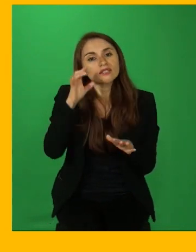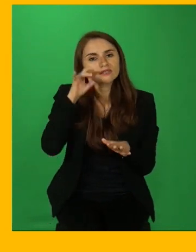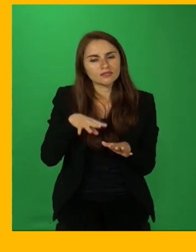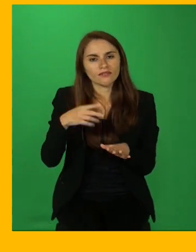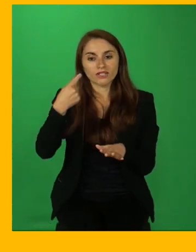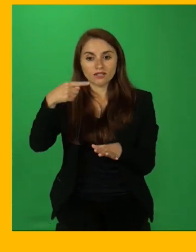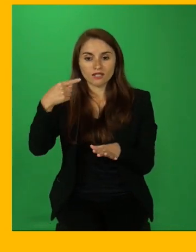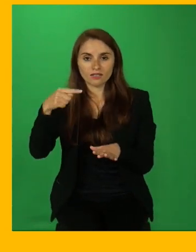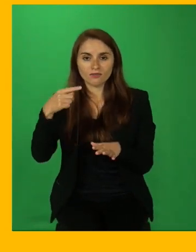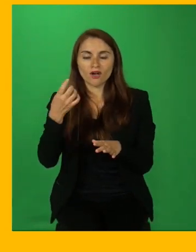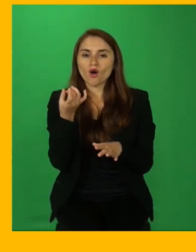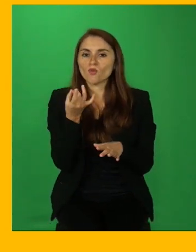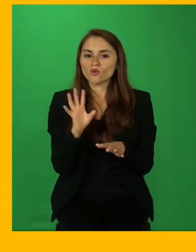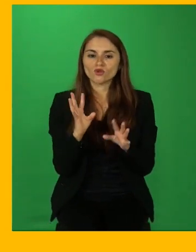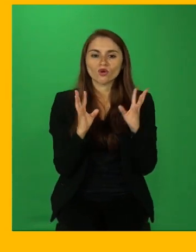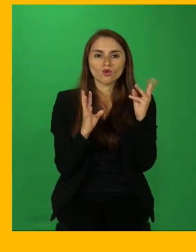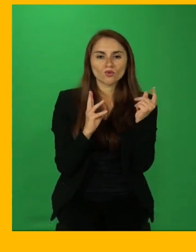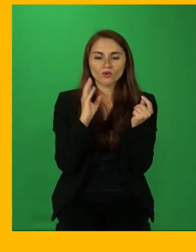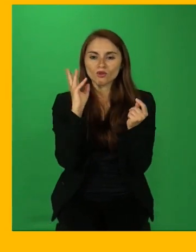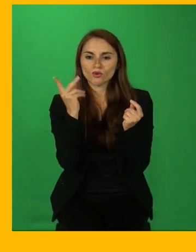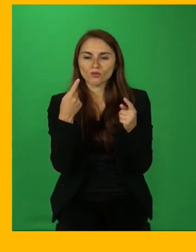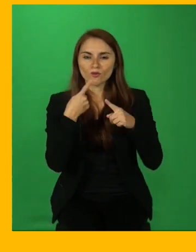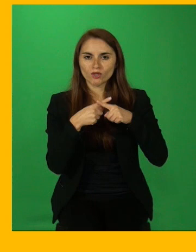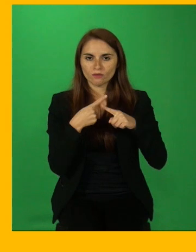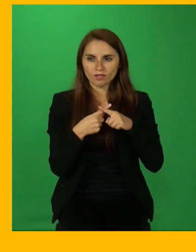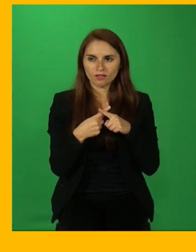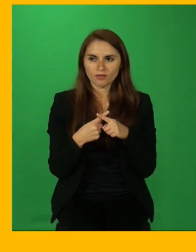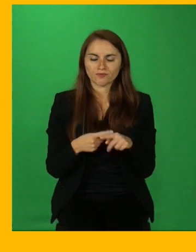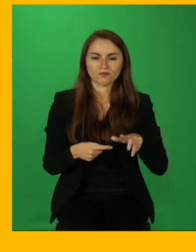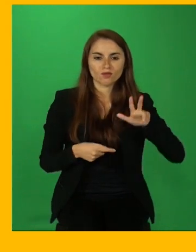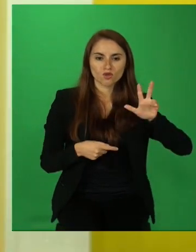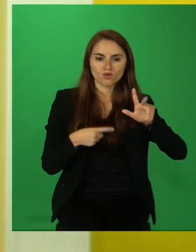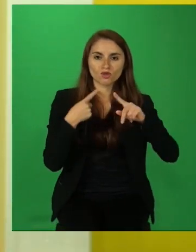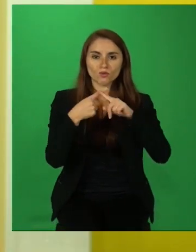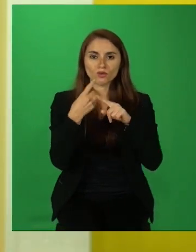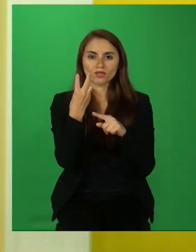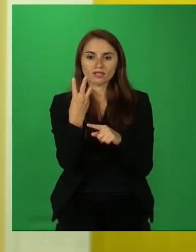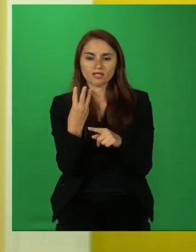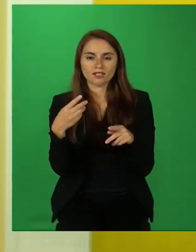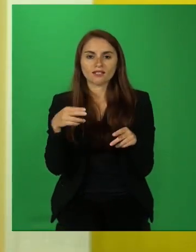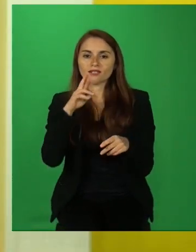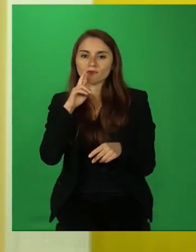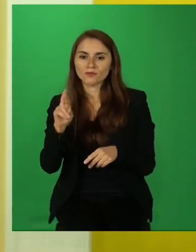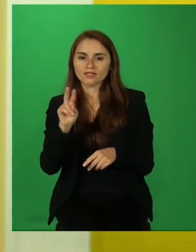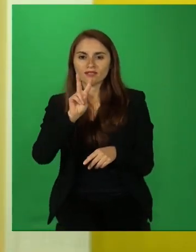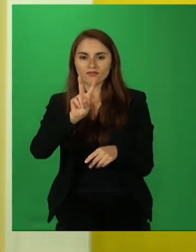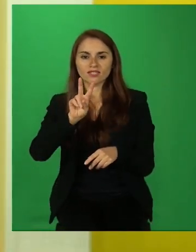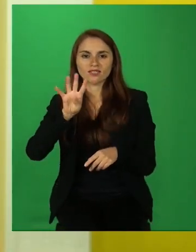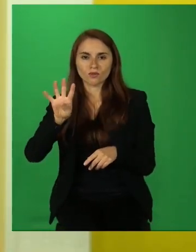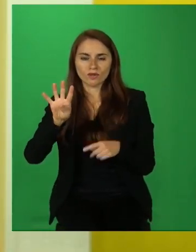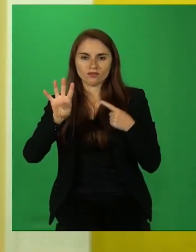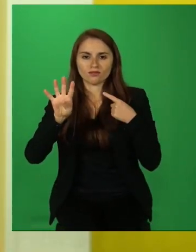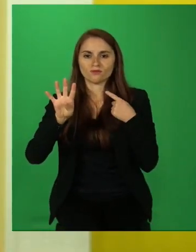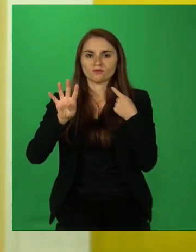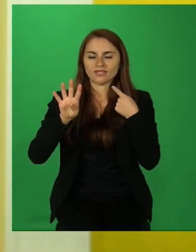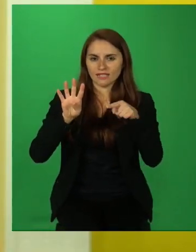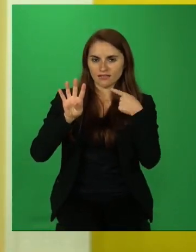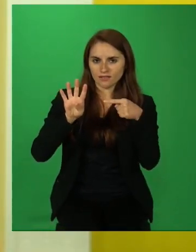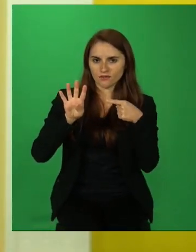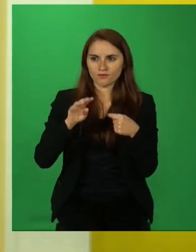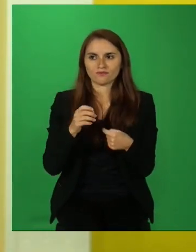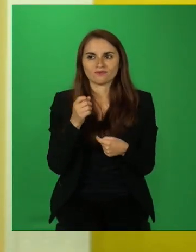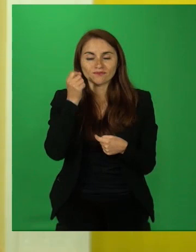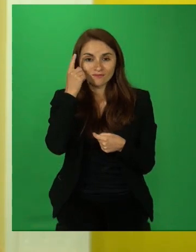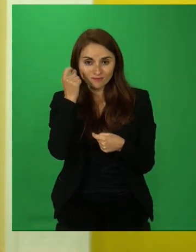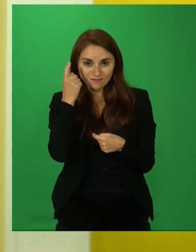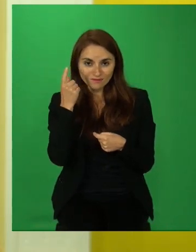negativo multiplicamos los valores absolutos que serían 8 por 324 y nuestros resultados de 24 negativo